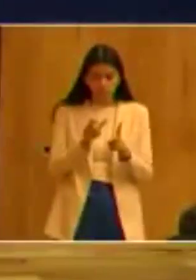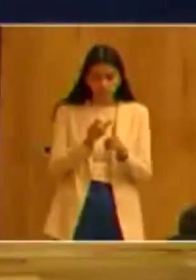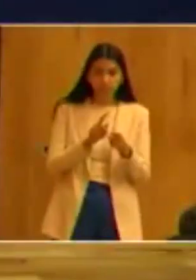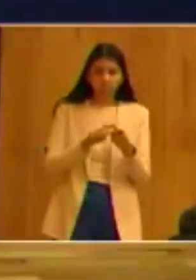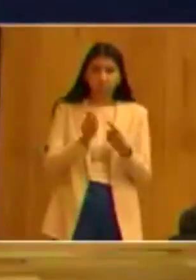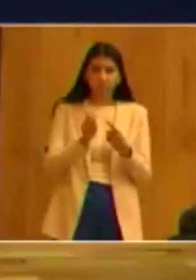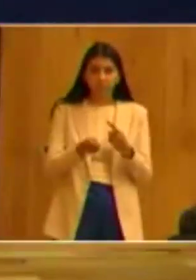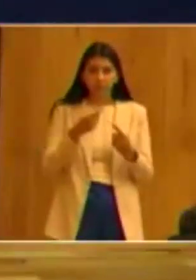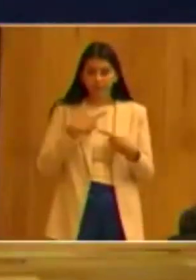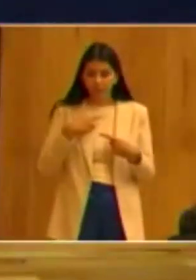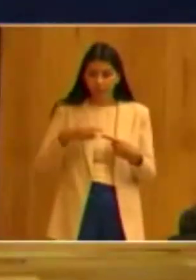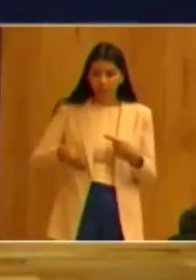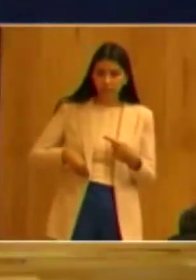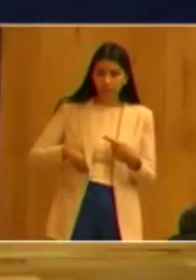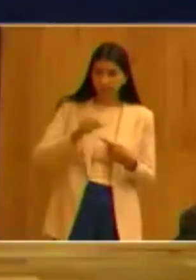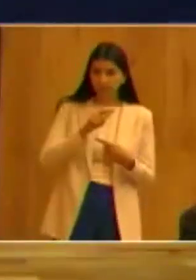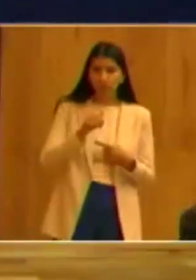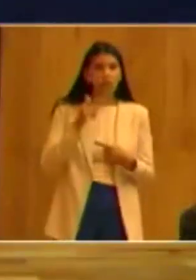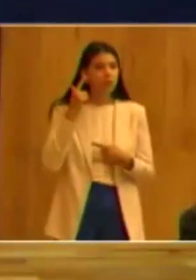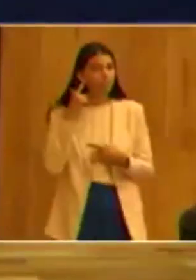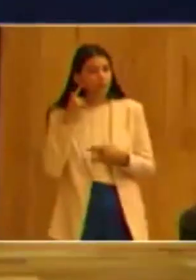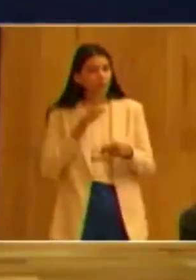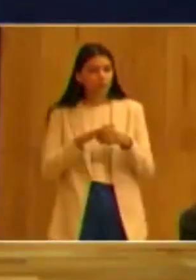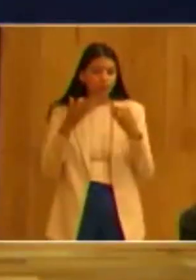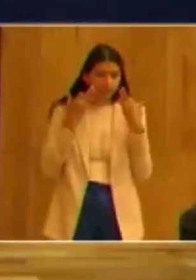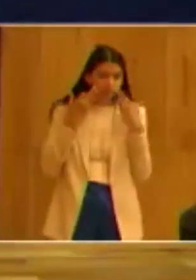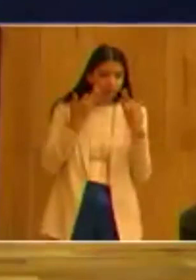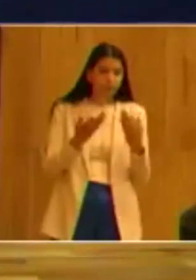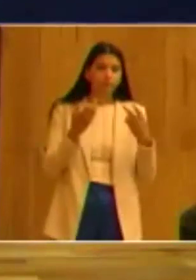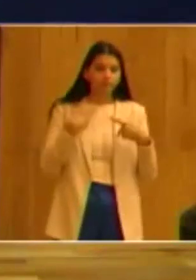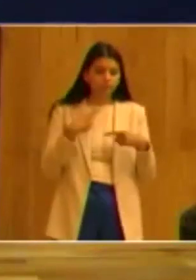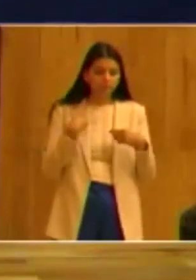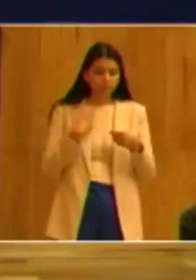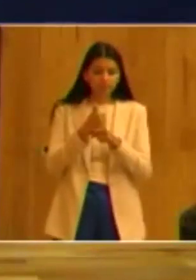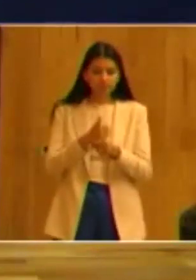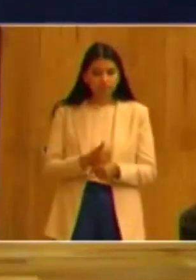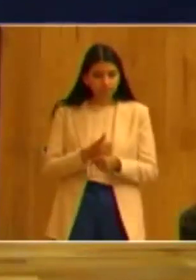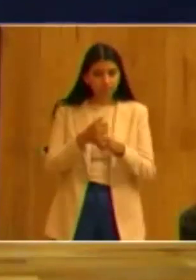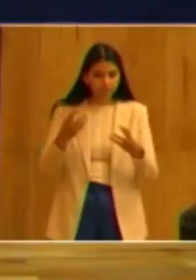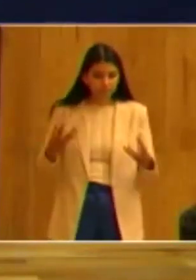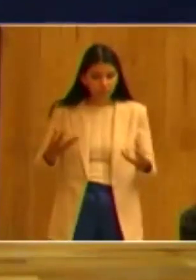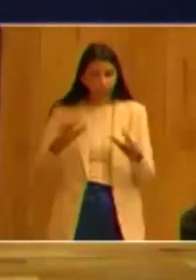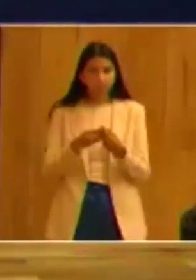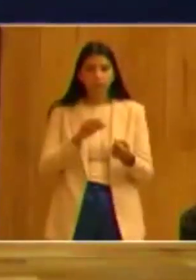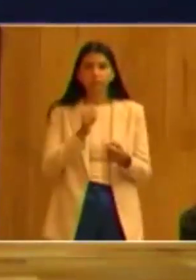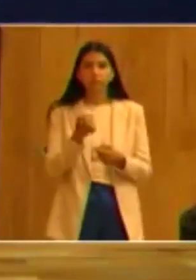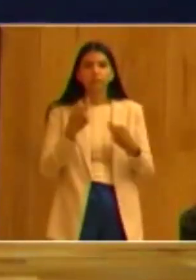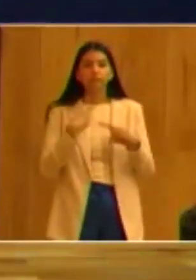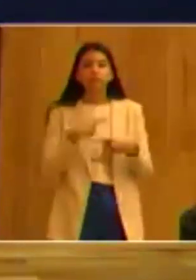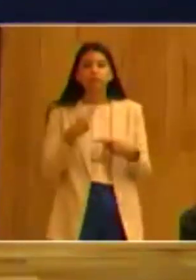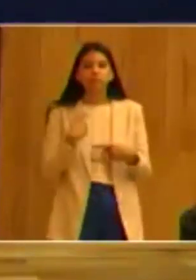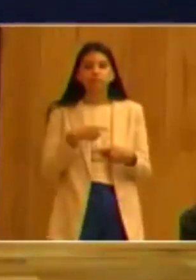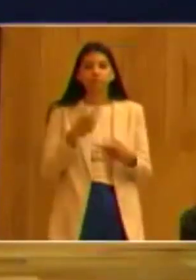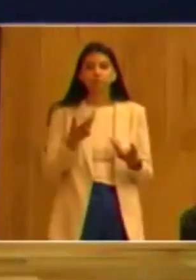acusado. En la sala se escucha el testimonio de la víctima en conjunto con las demás partes. No me